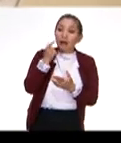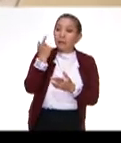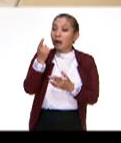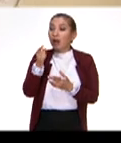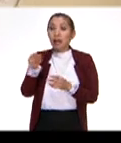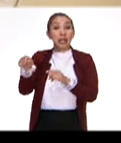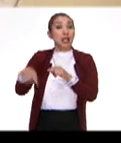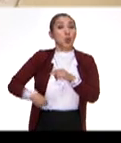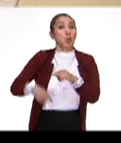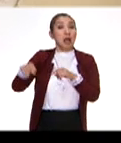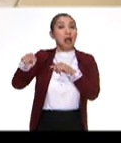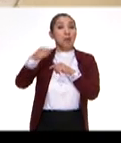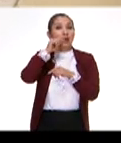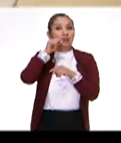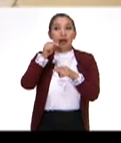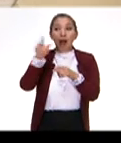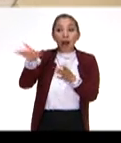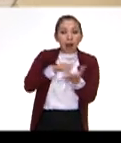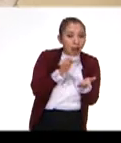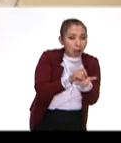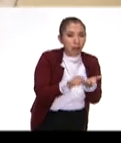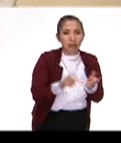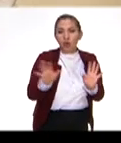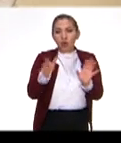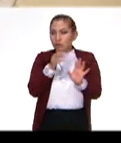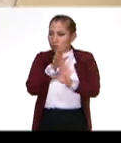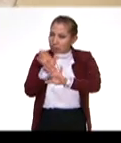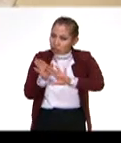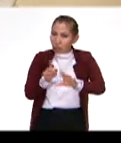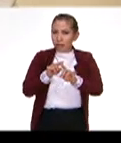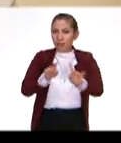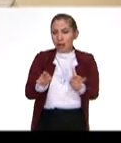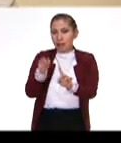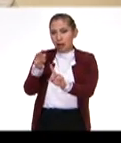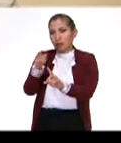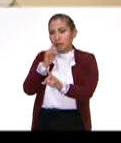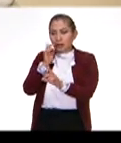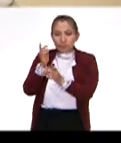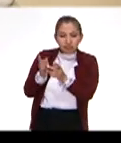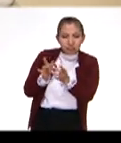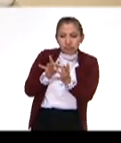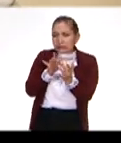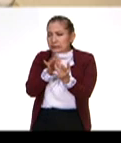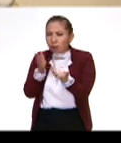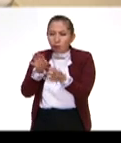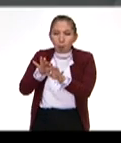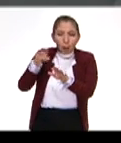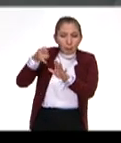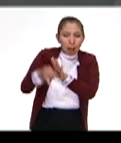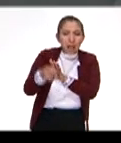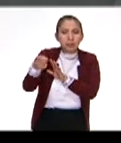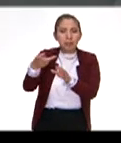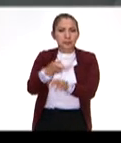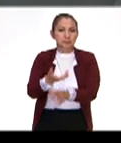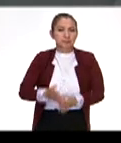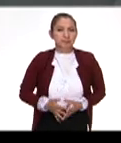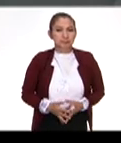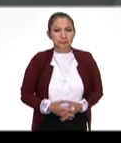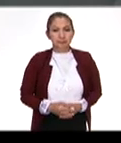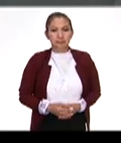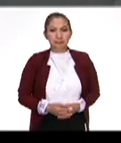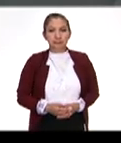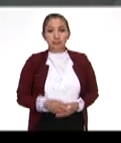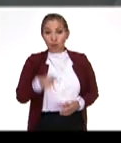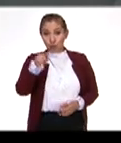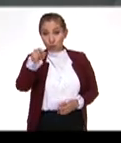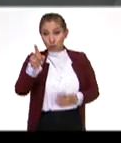tendenciosa por un policía. Yo trato de ir, para ya concluir con la respuesta, yo trato de ir un poco más al fondo del asunto.